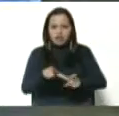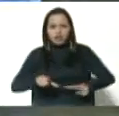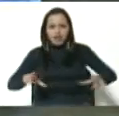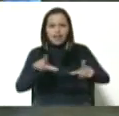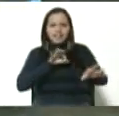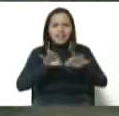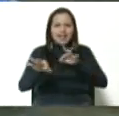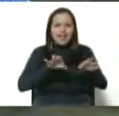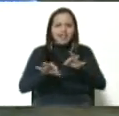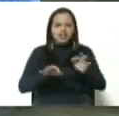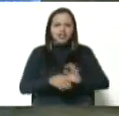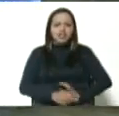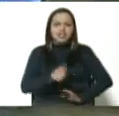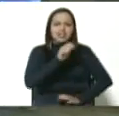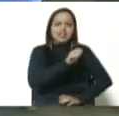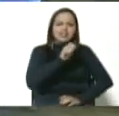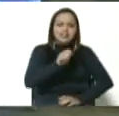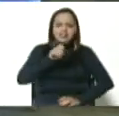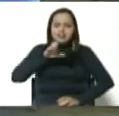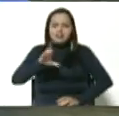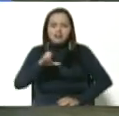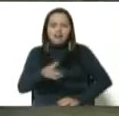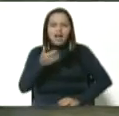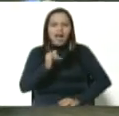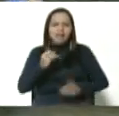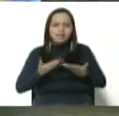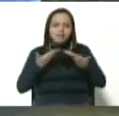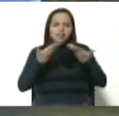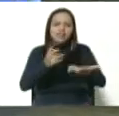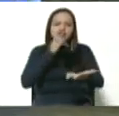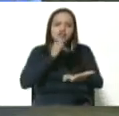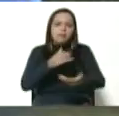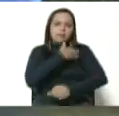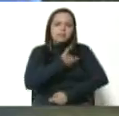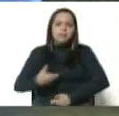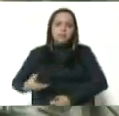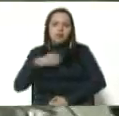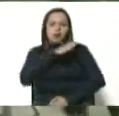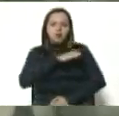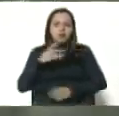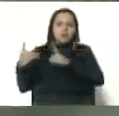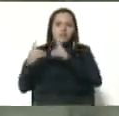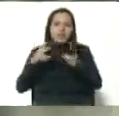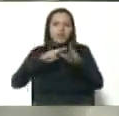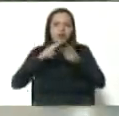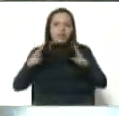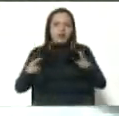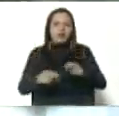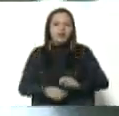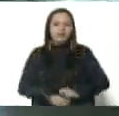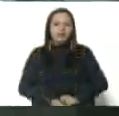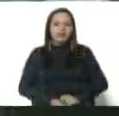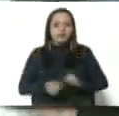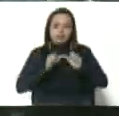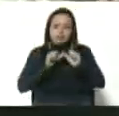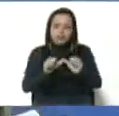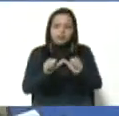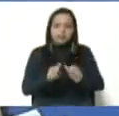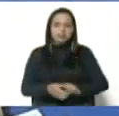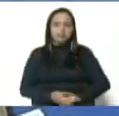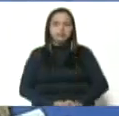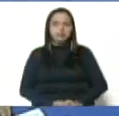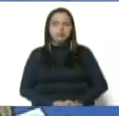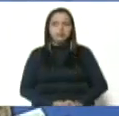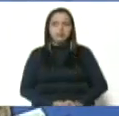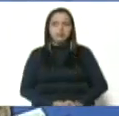Teatro Teresa Carreño. Carlos López ha hecho entrega del informe al presidente de la Comisión del Diálogo, La Paz y la Reconciliación. Bueno, muy bien. Seguimos escuchando. Se encuentran